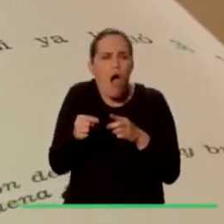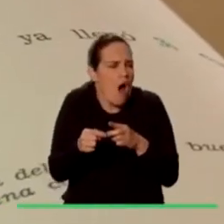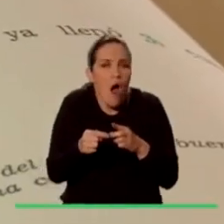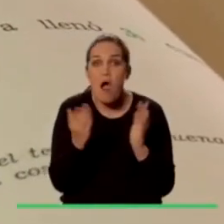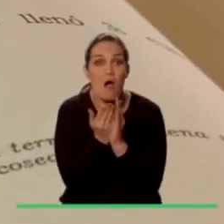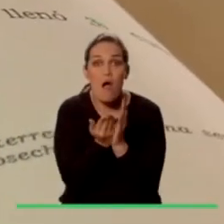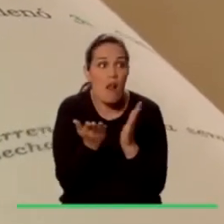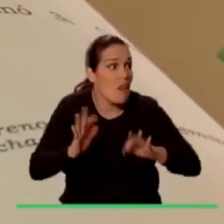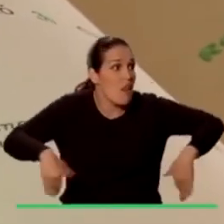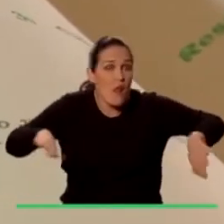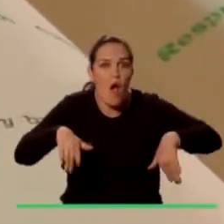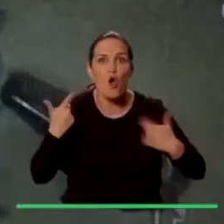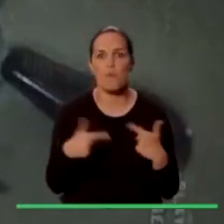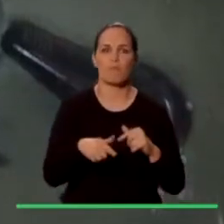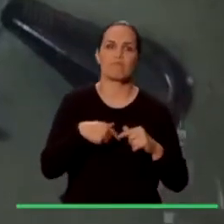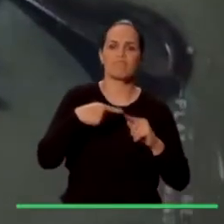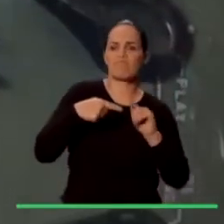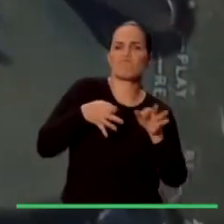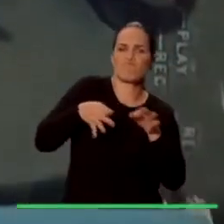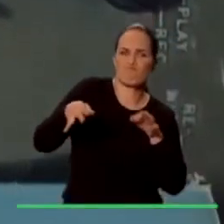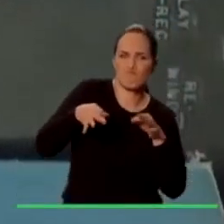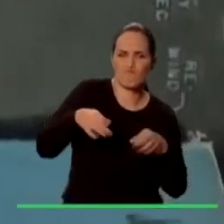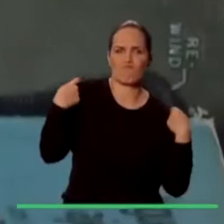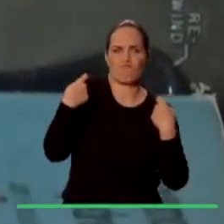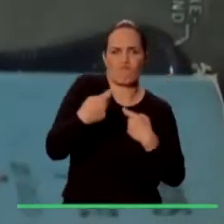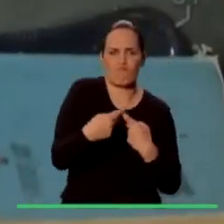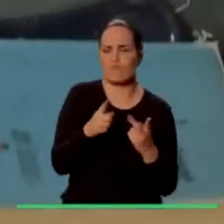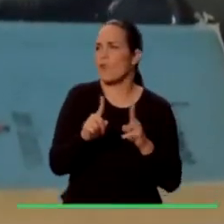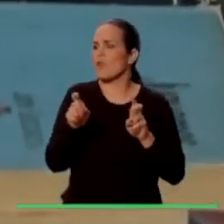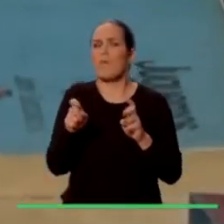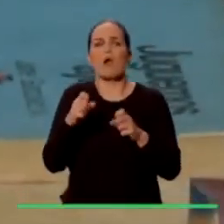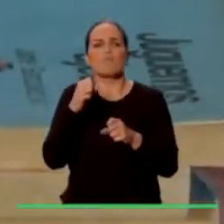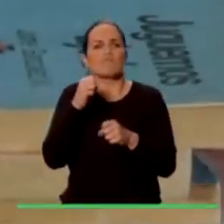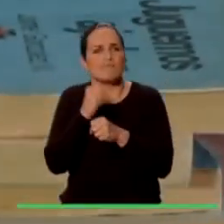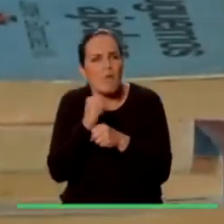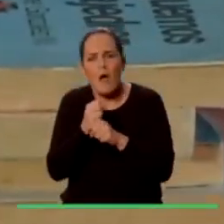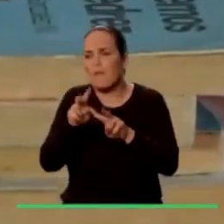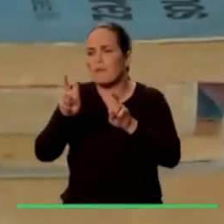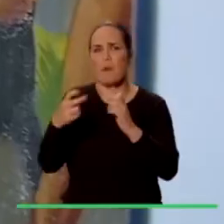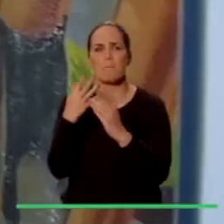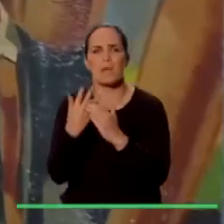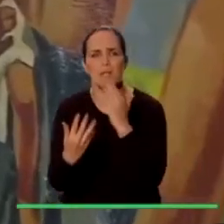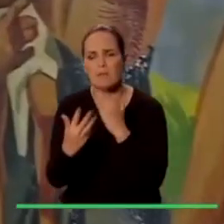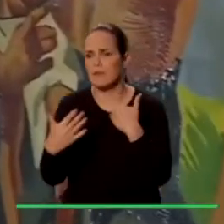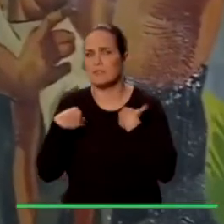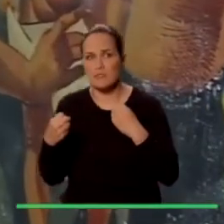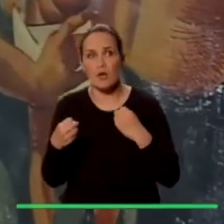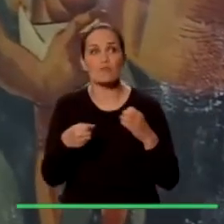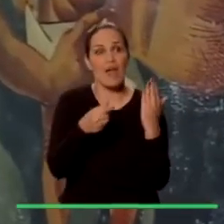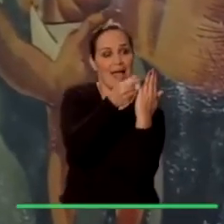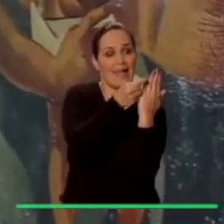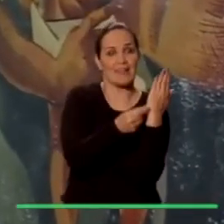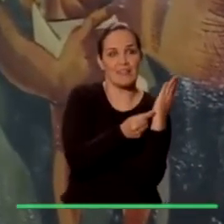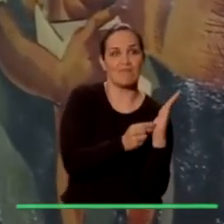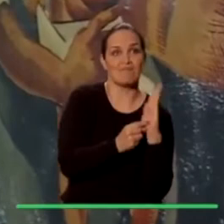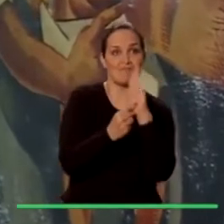cinco nociones, que eran lectura y escritura, matemáticas, trabajo, espiritualidad y salud, y esas cinco nociones cada una tenía